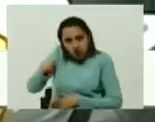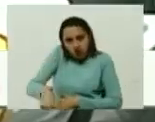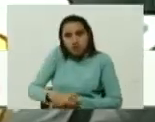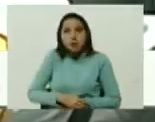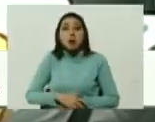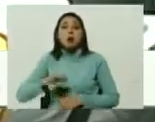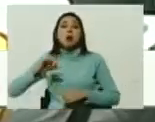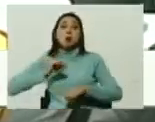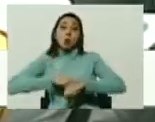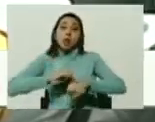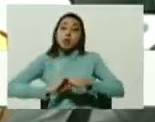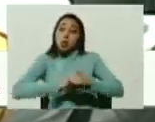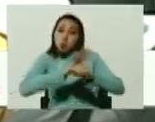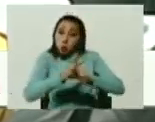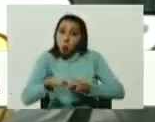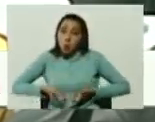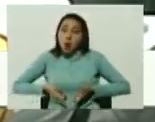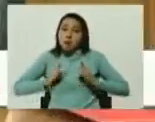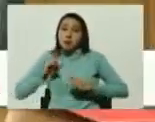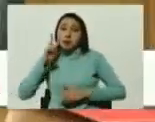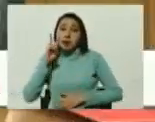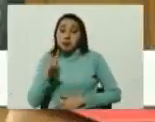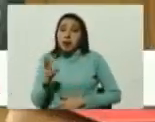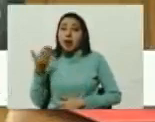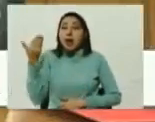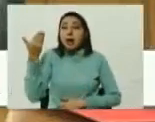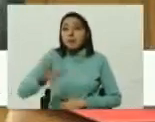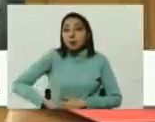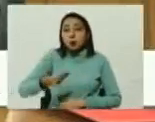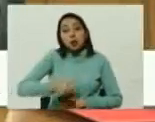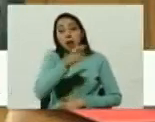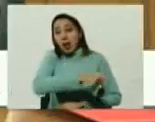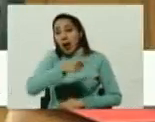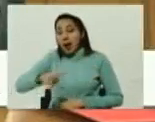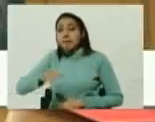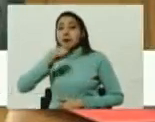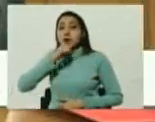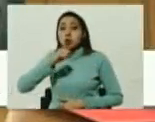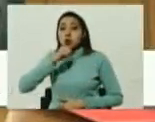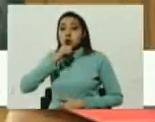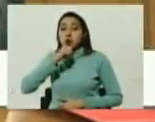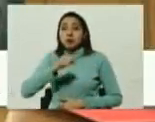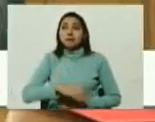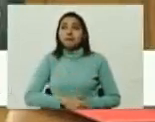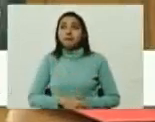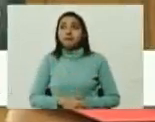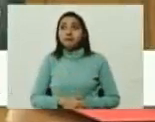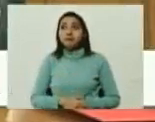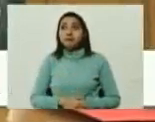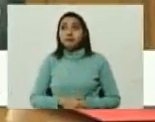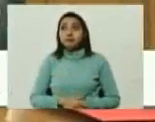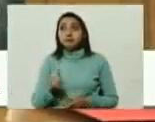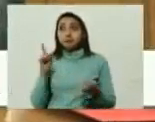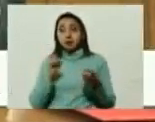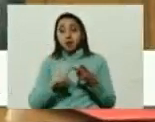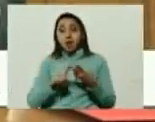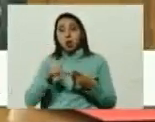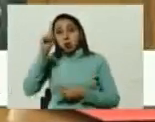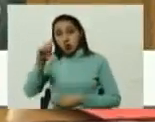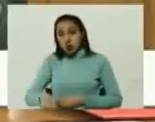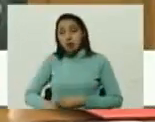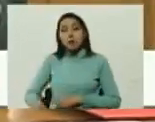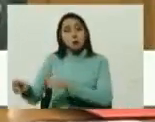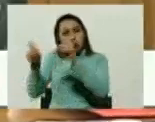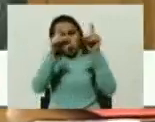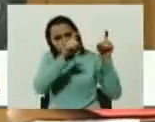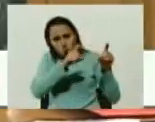pandemia permitan evidenciar la importancia de las personas adultas mayores segundo fomentar la